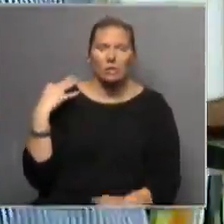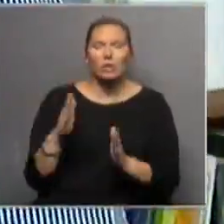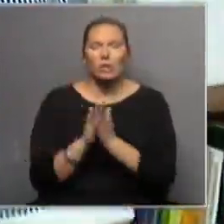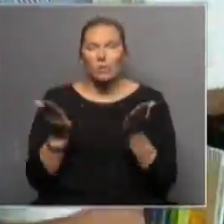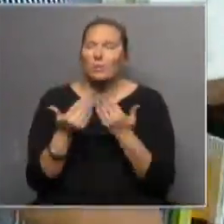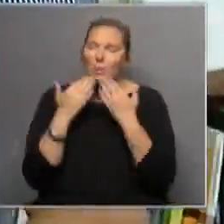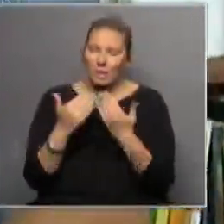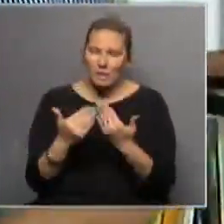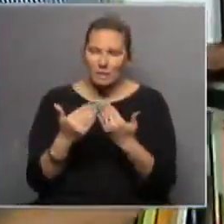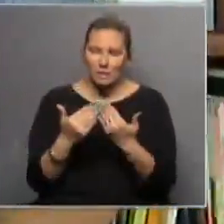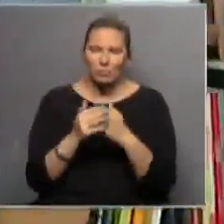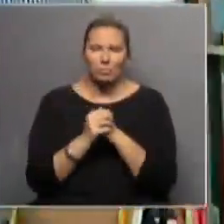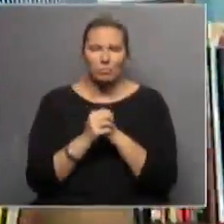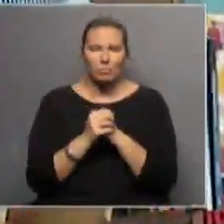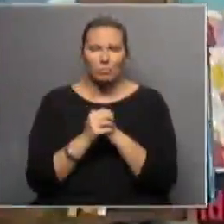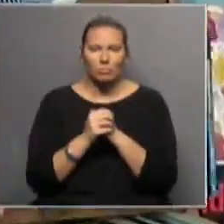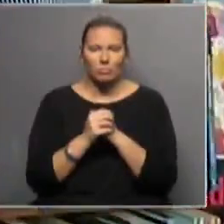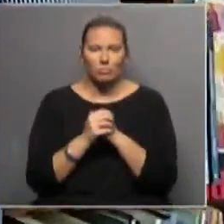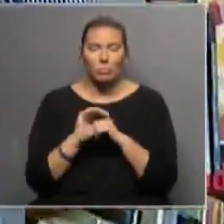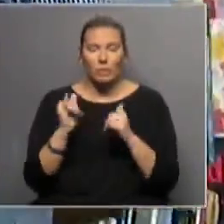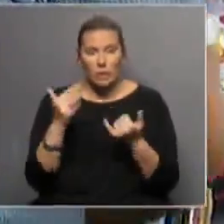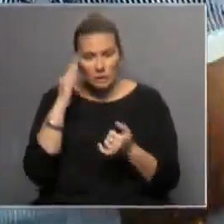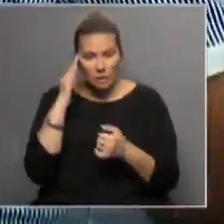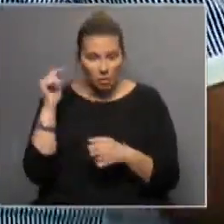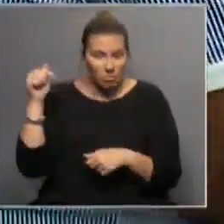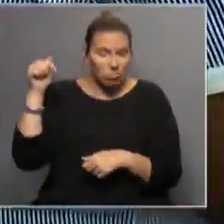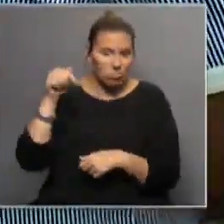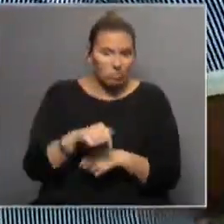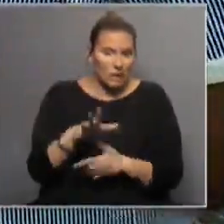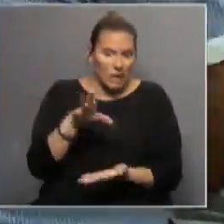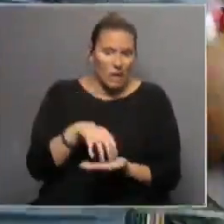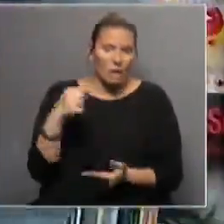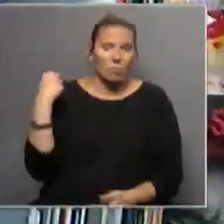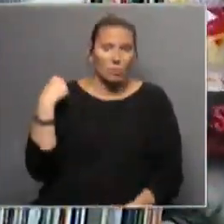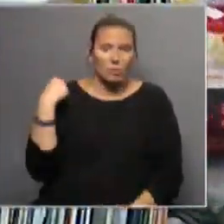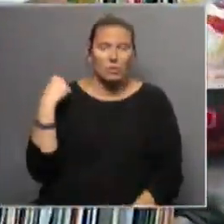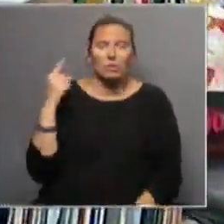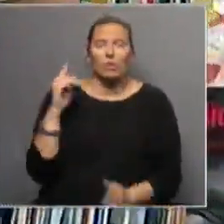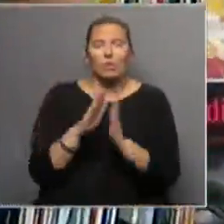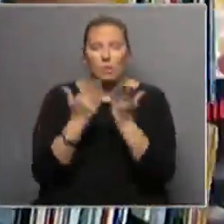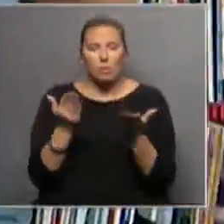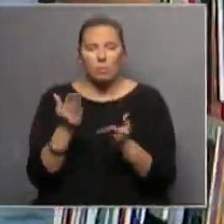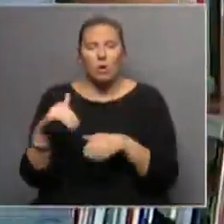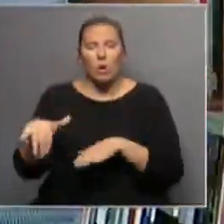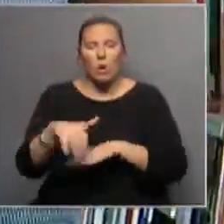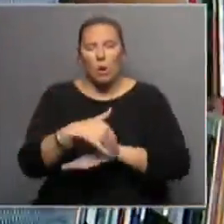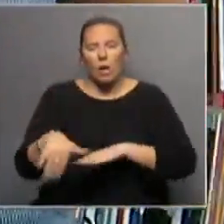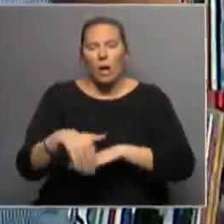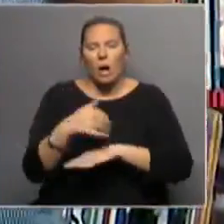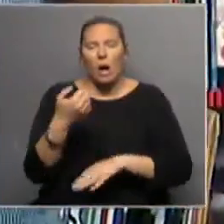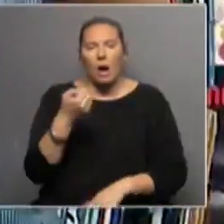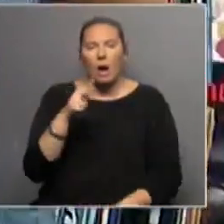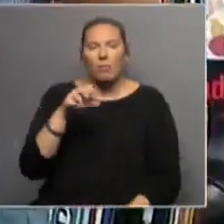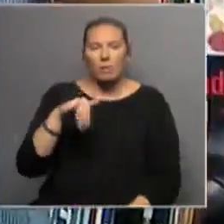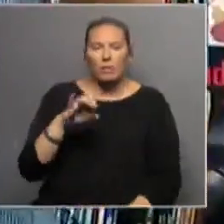Ariel. Bueno, a ustedes. Ya saben, vénganse a Pocitó Libros acá en Avenida Brasil. Voy a